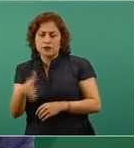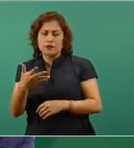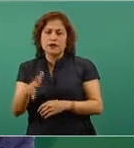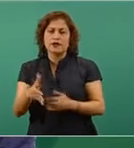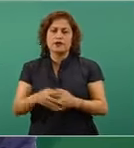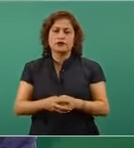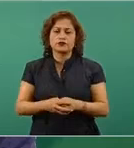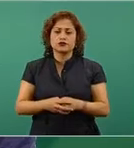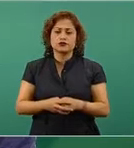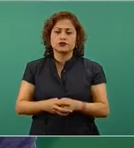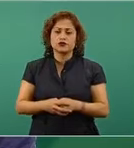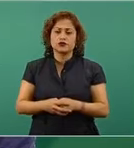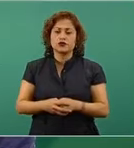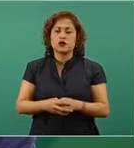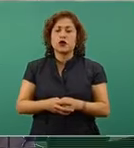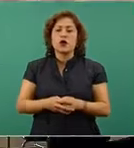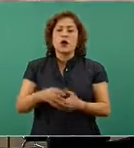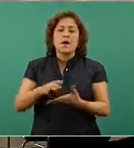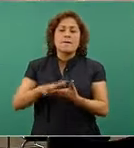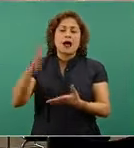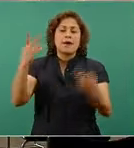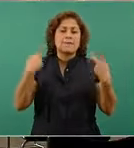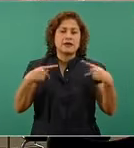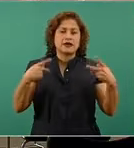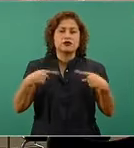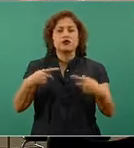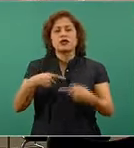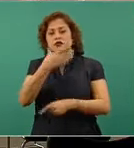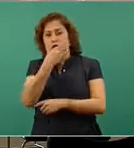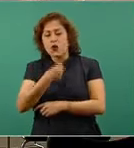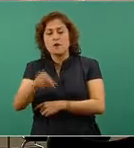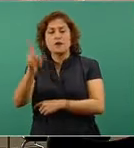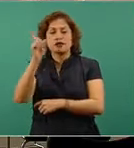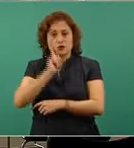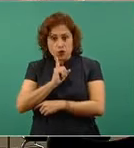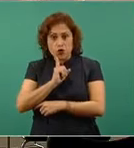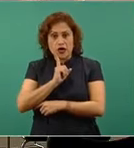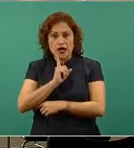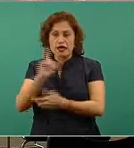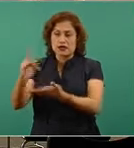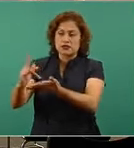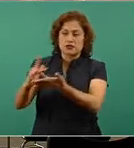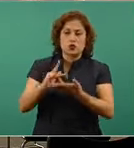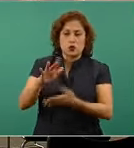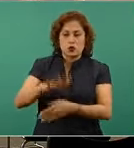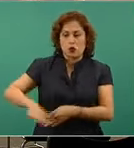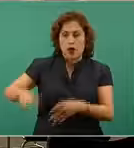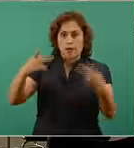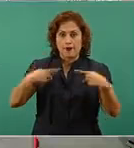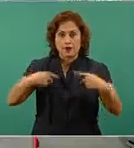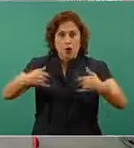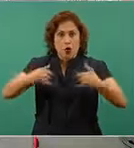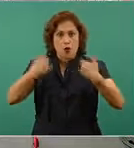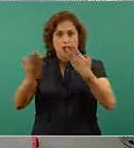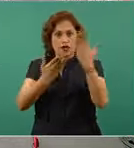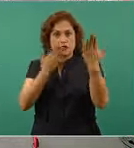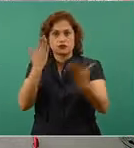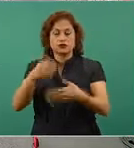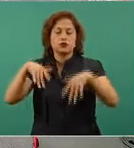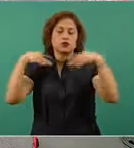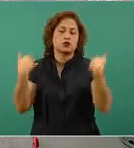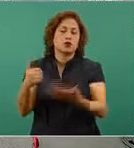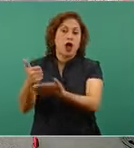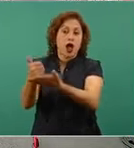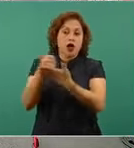de estudiantes, hombres y mujeres, que con una gran pasión, un gran deseo de ayudar de